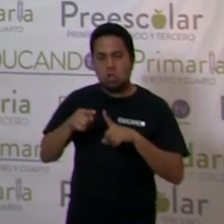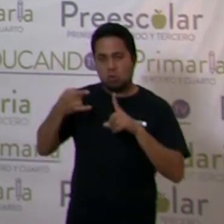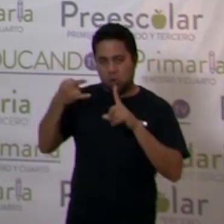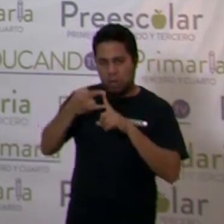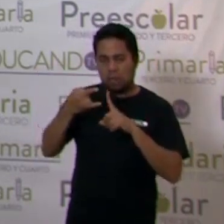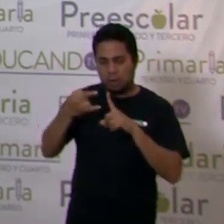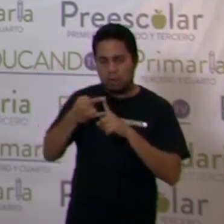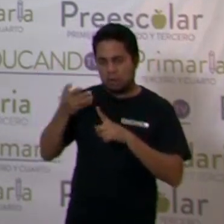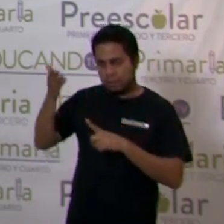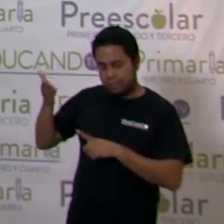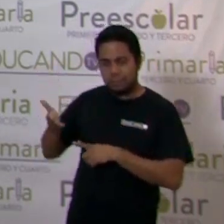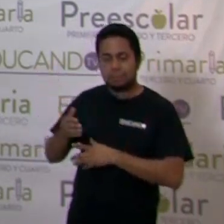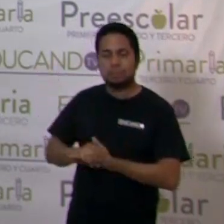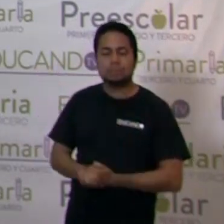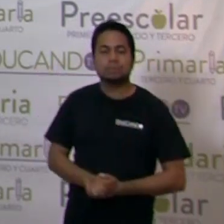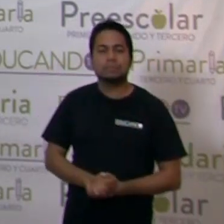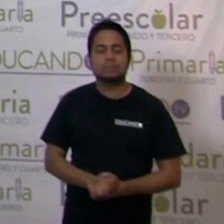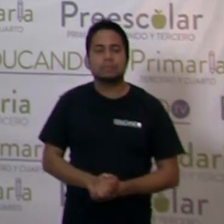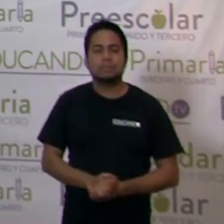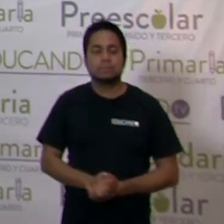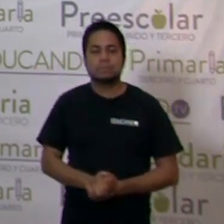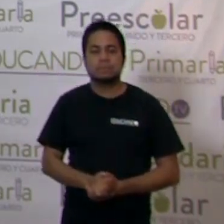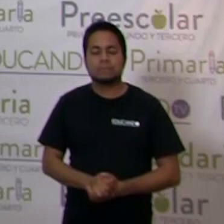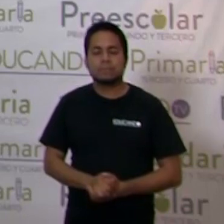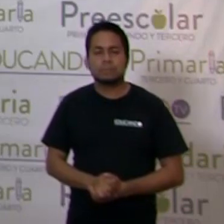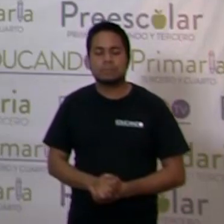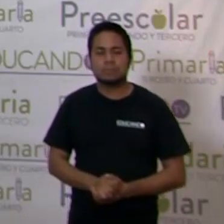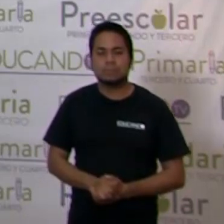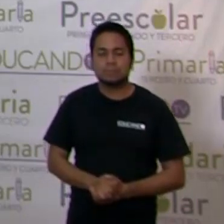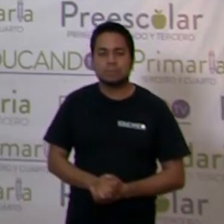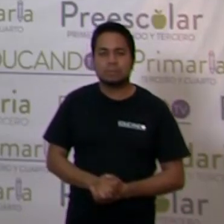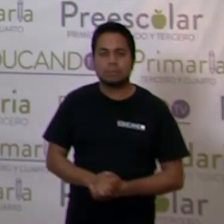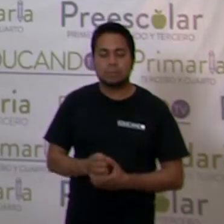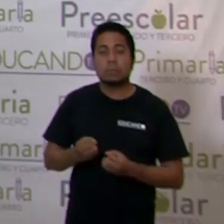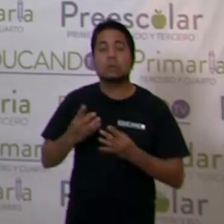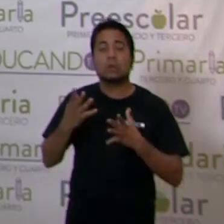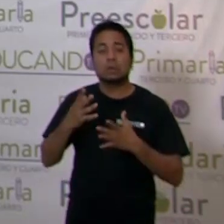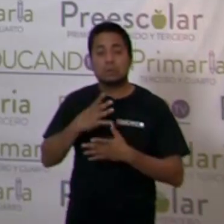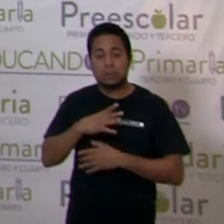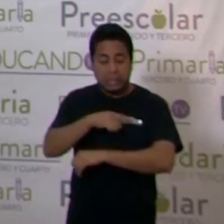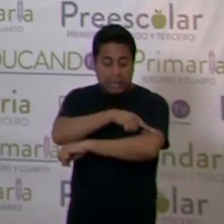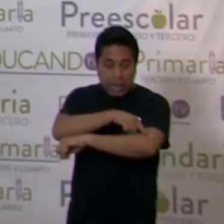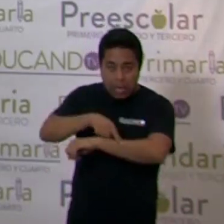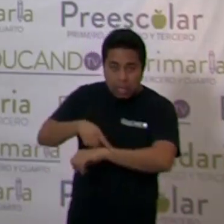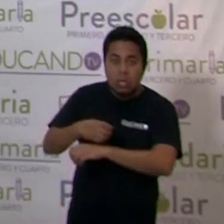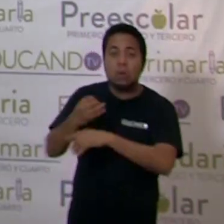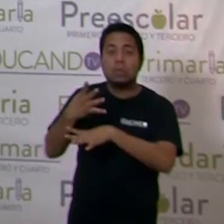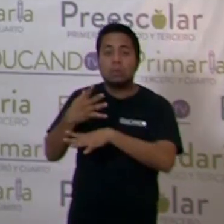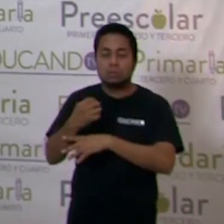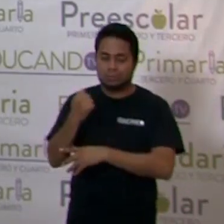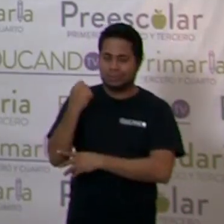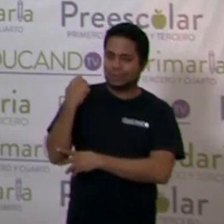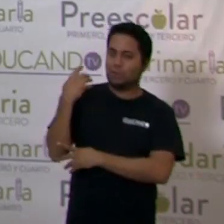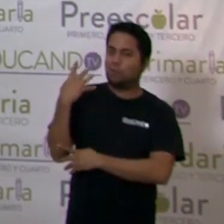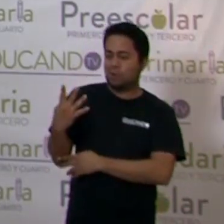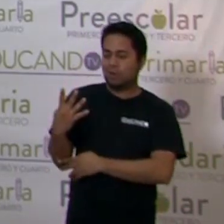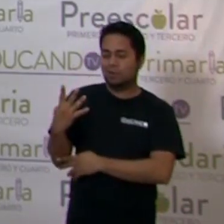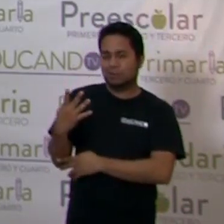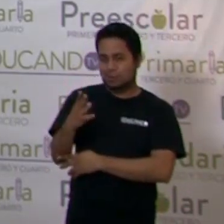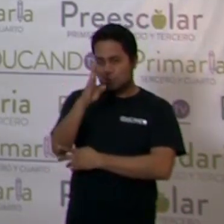cuadrado tiene Exacto cuatro lados